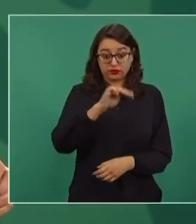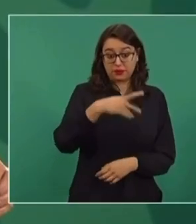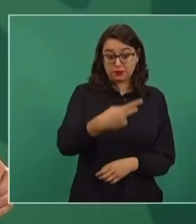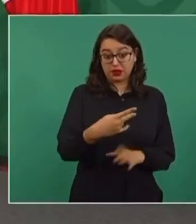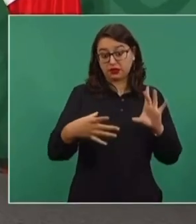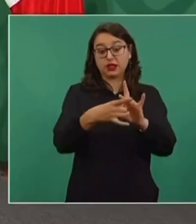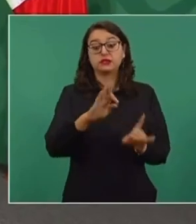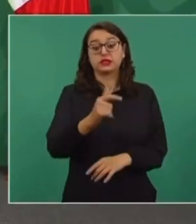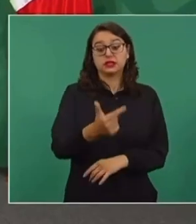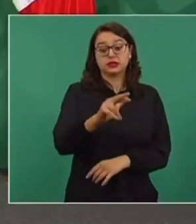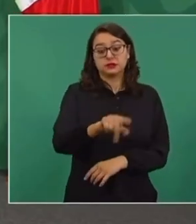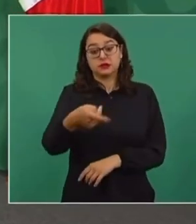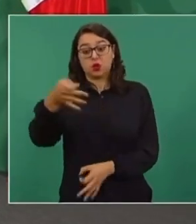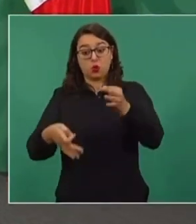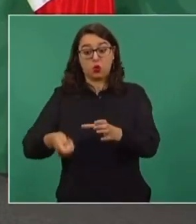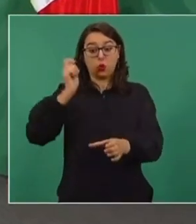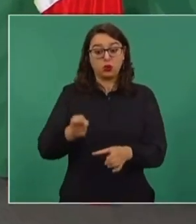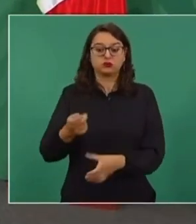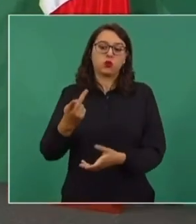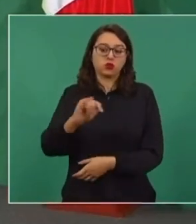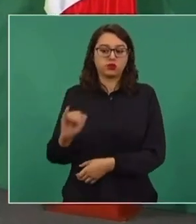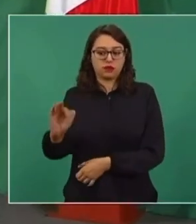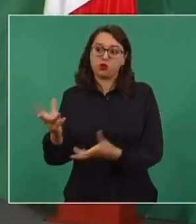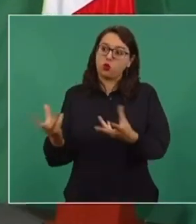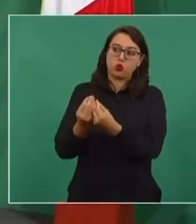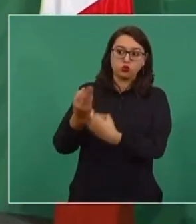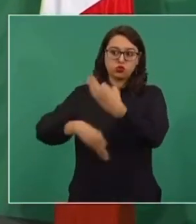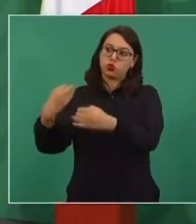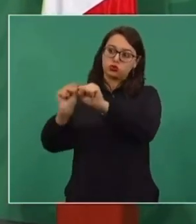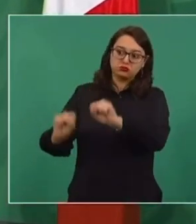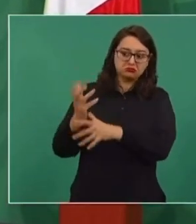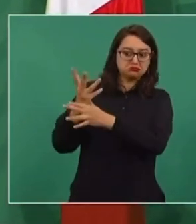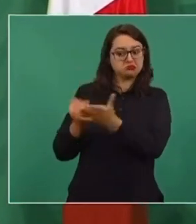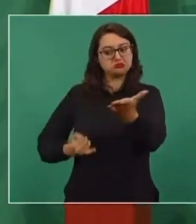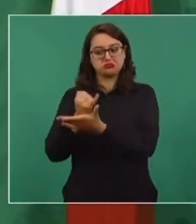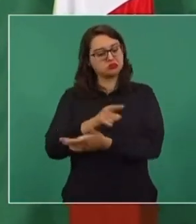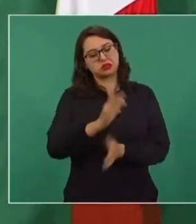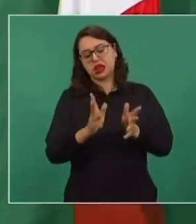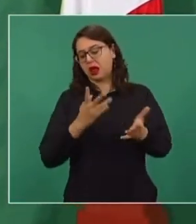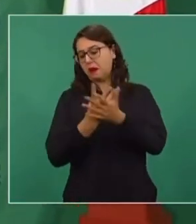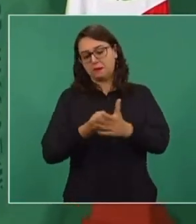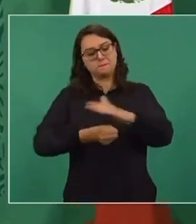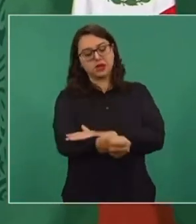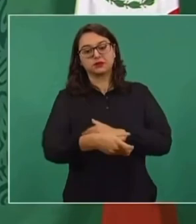es parte del Poder Judicial. Y son los que determinaron que se quedara ahí el señor.